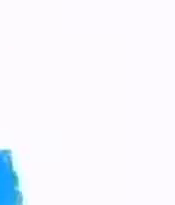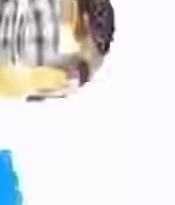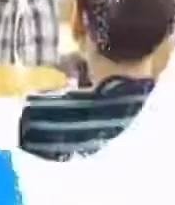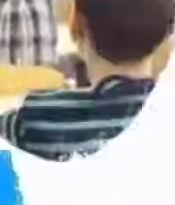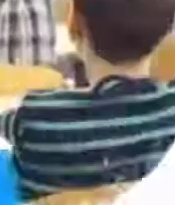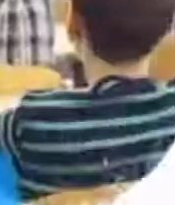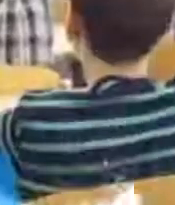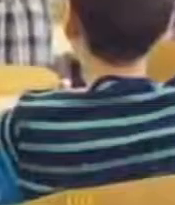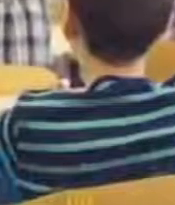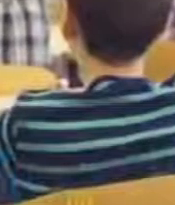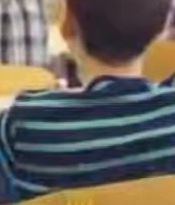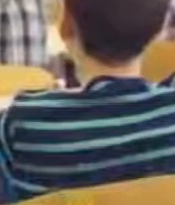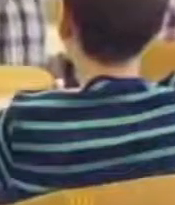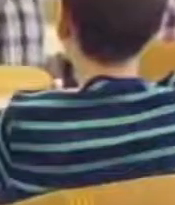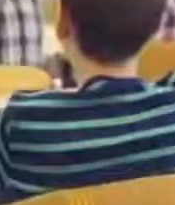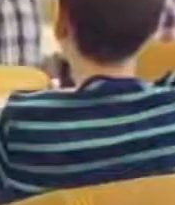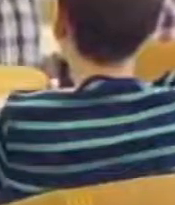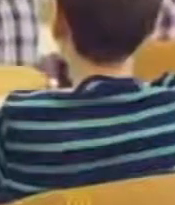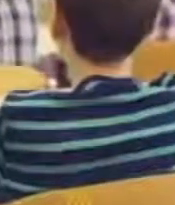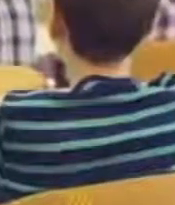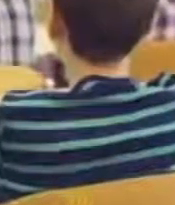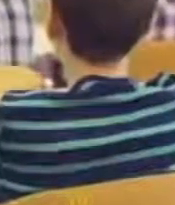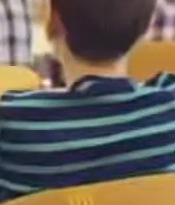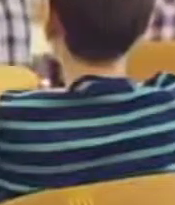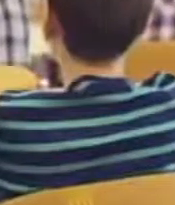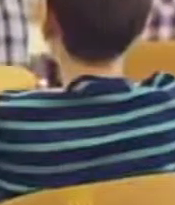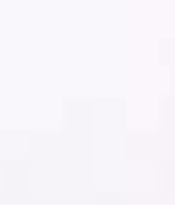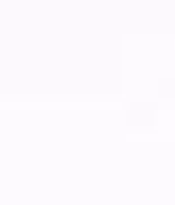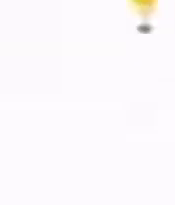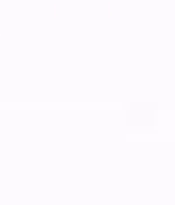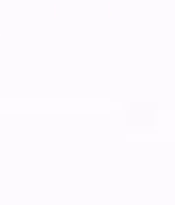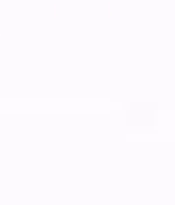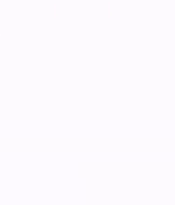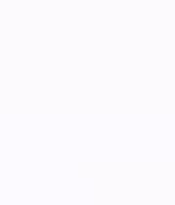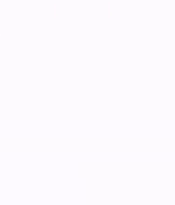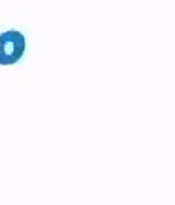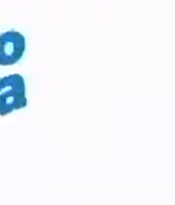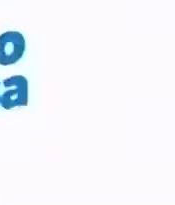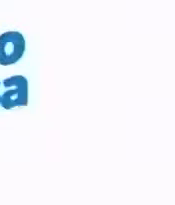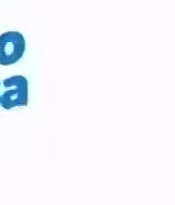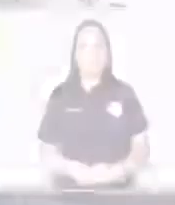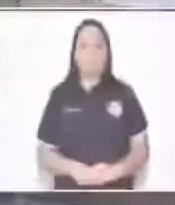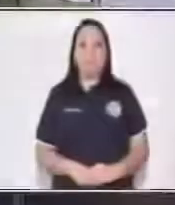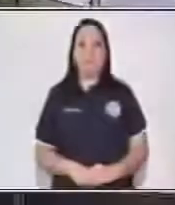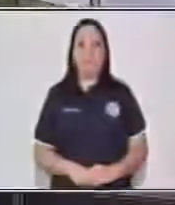A continuación, comunicación y lenguaje segundo básico.